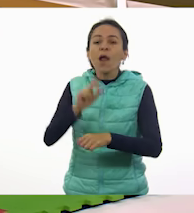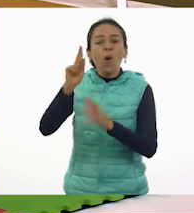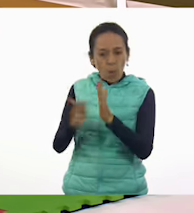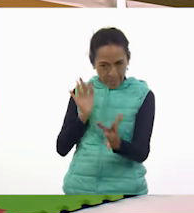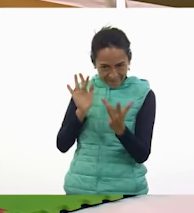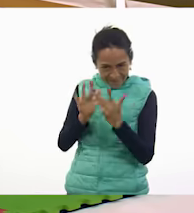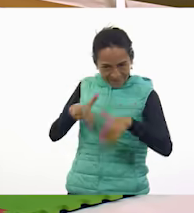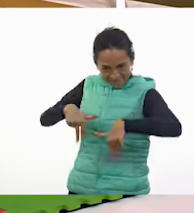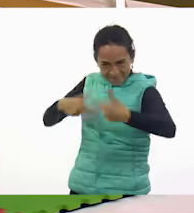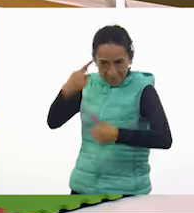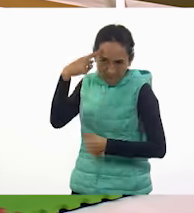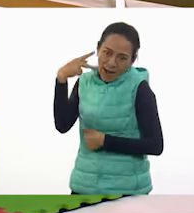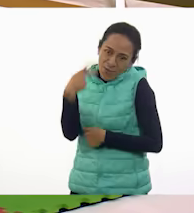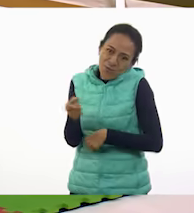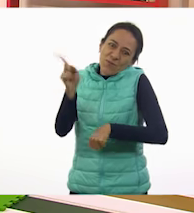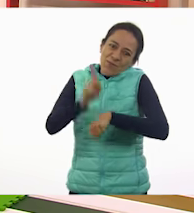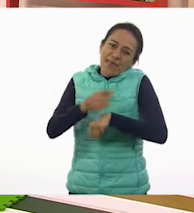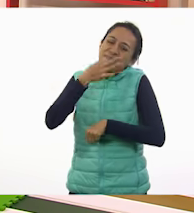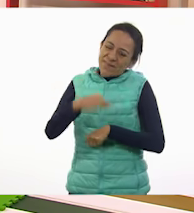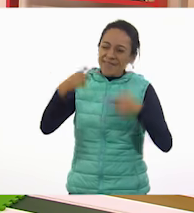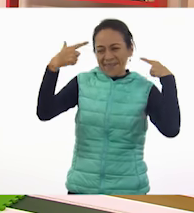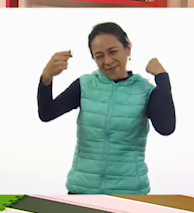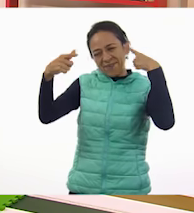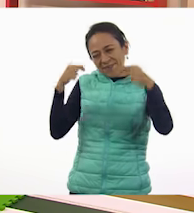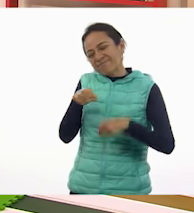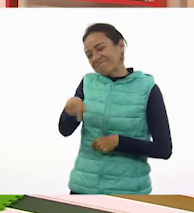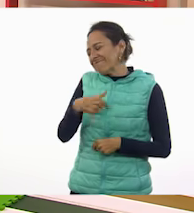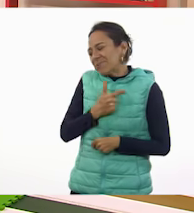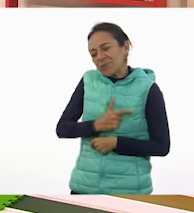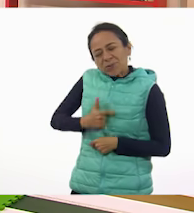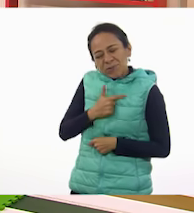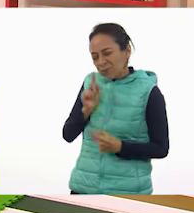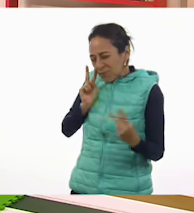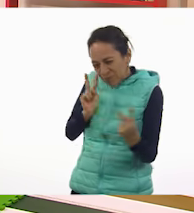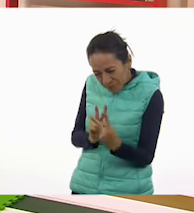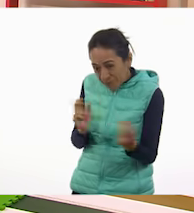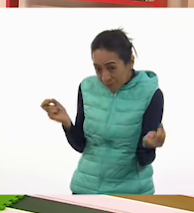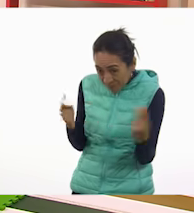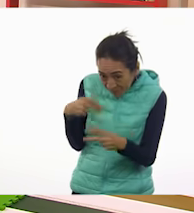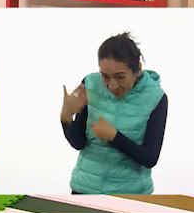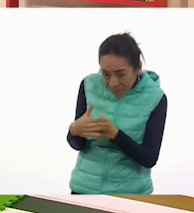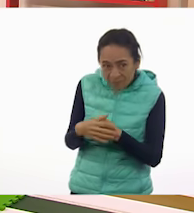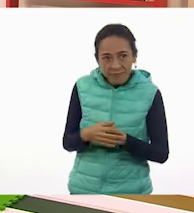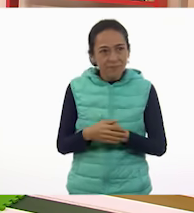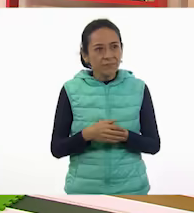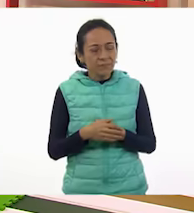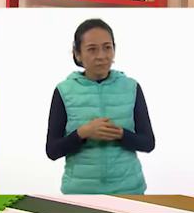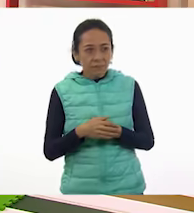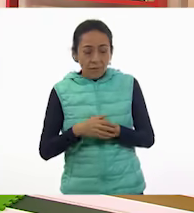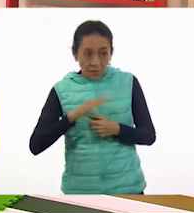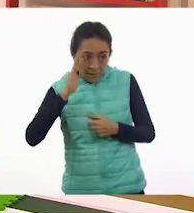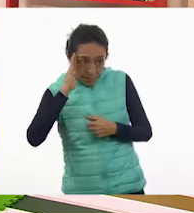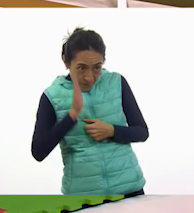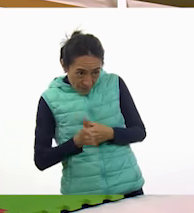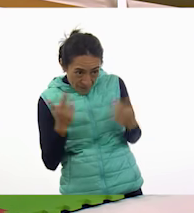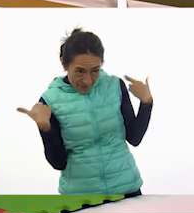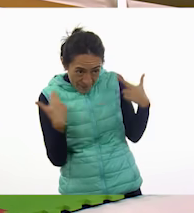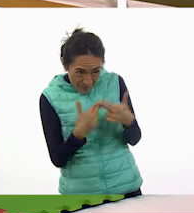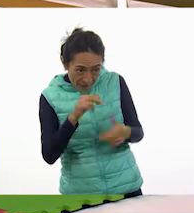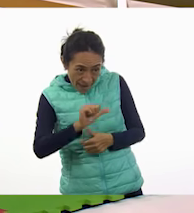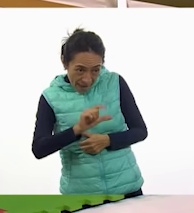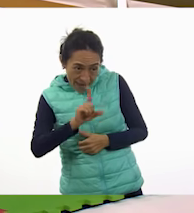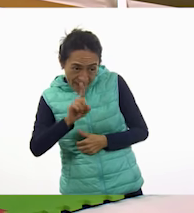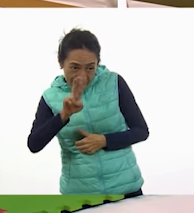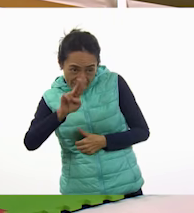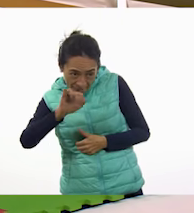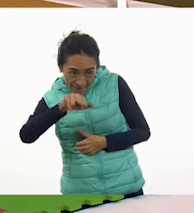encantó verte y muchas felicidades. ¡Hasta luego! ¡Hola, maestra Adriana! ¿Cómo estás? Bien, ¿y usted? Muy